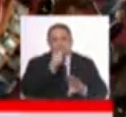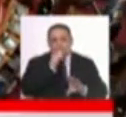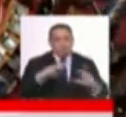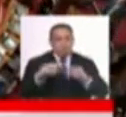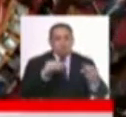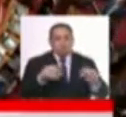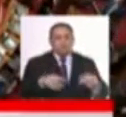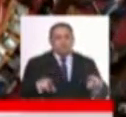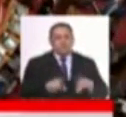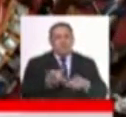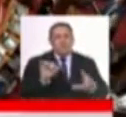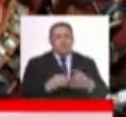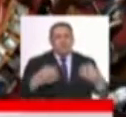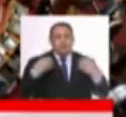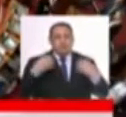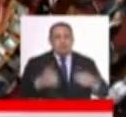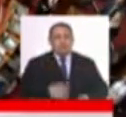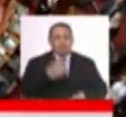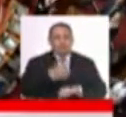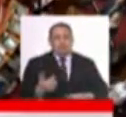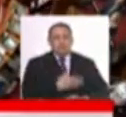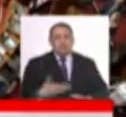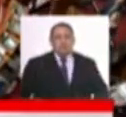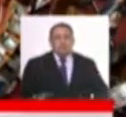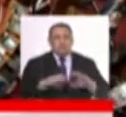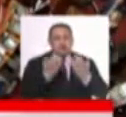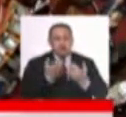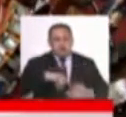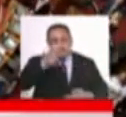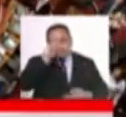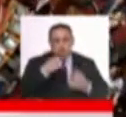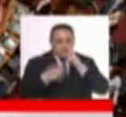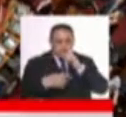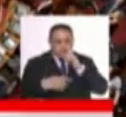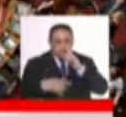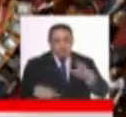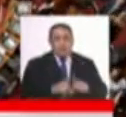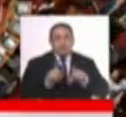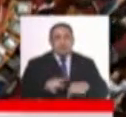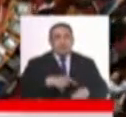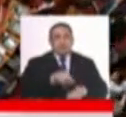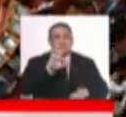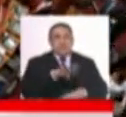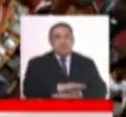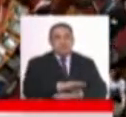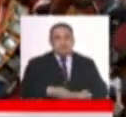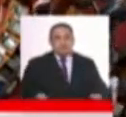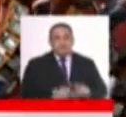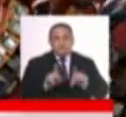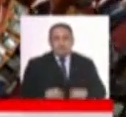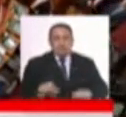lo primero para darle cierta legitimidad y tranquilidad a la ciudadanía que ya está harta, ¿no? Ahí en el Congreso ya